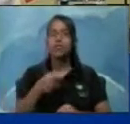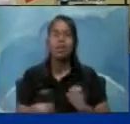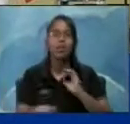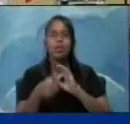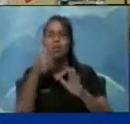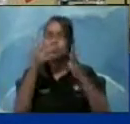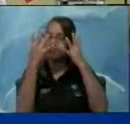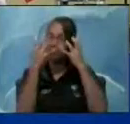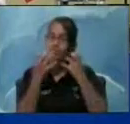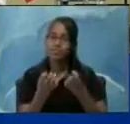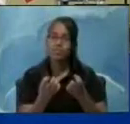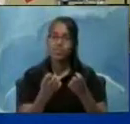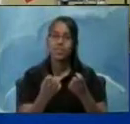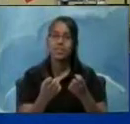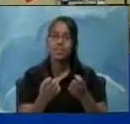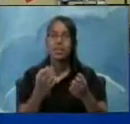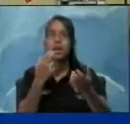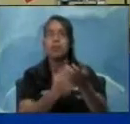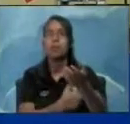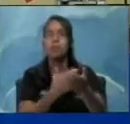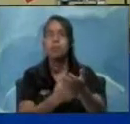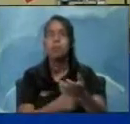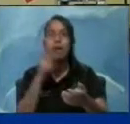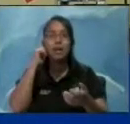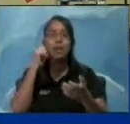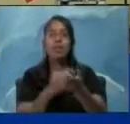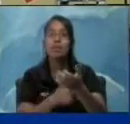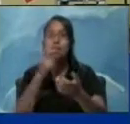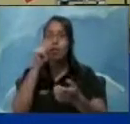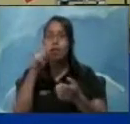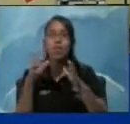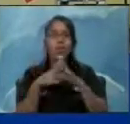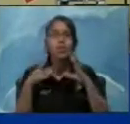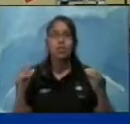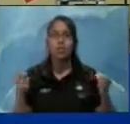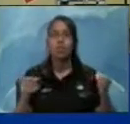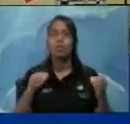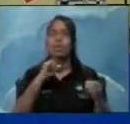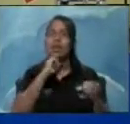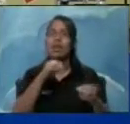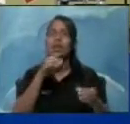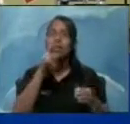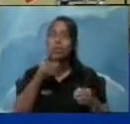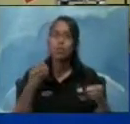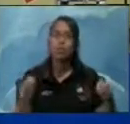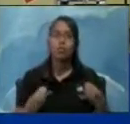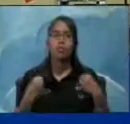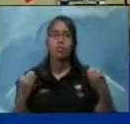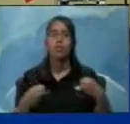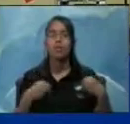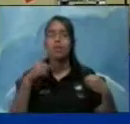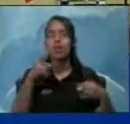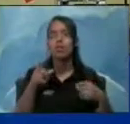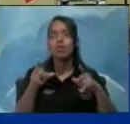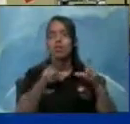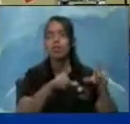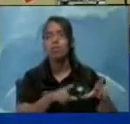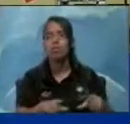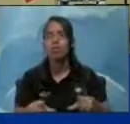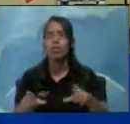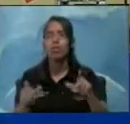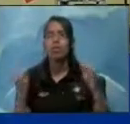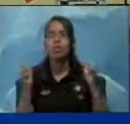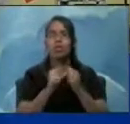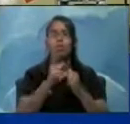triste Amado hermano y hermana cielito cielote es que tú vivas en un cuarto con un